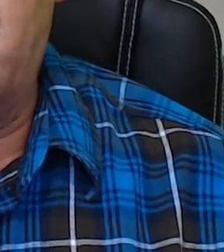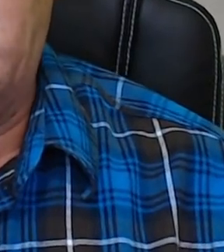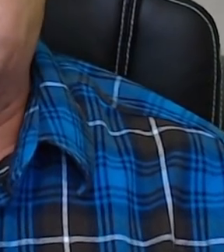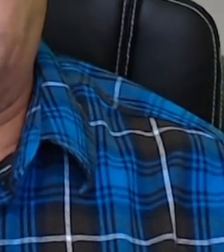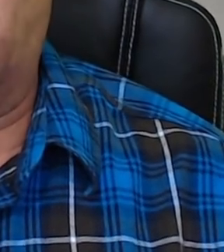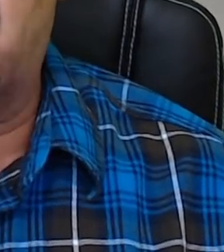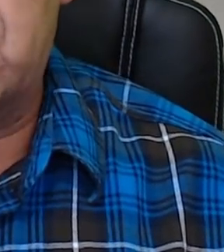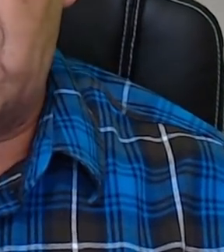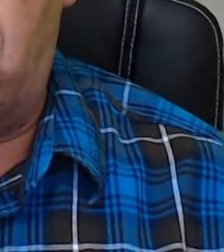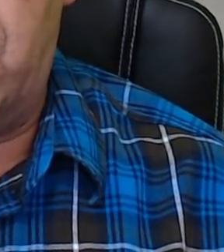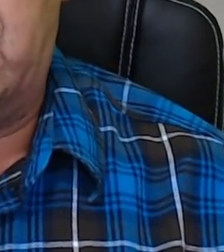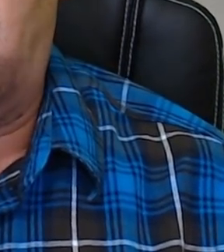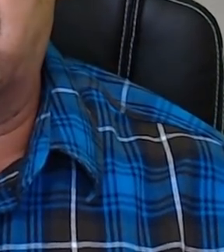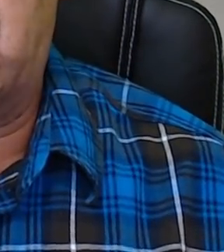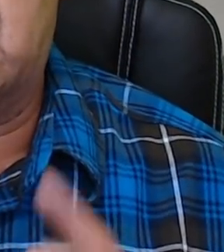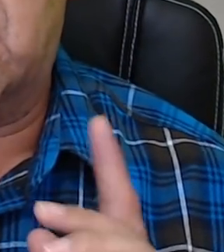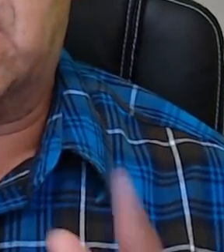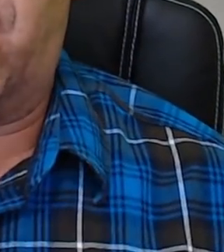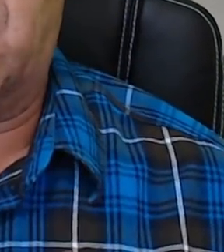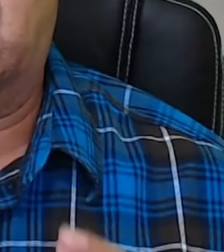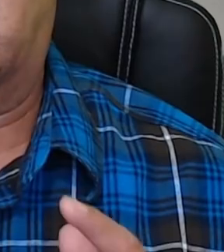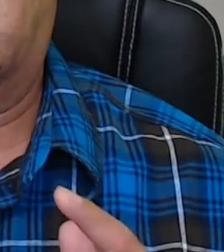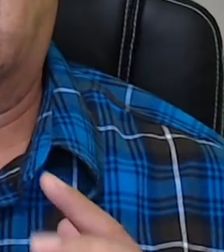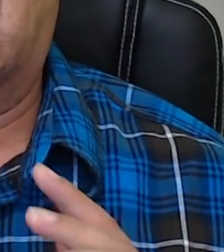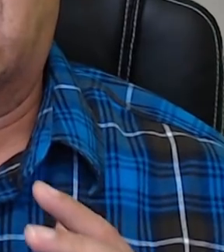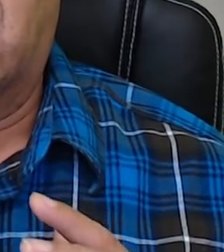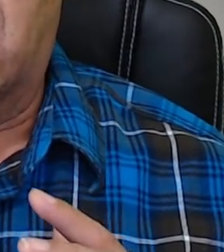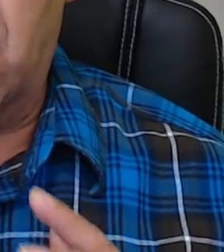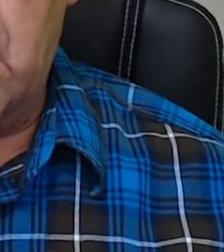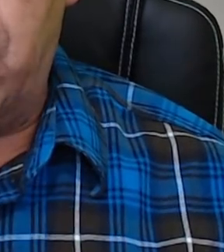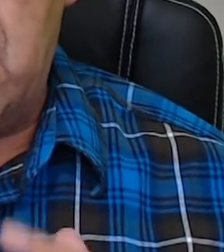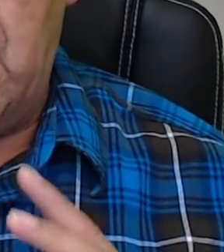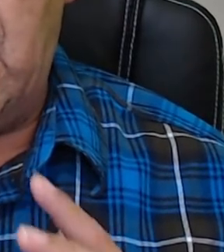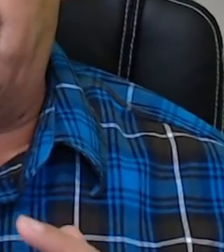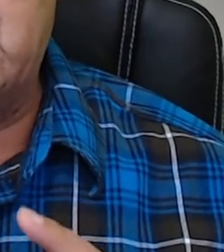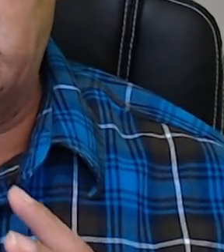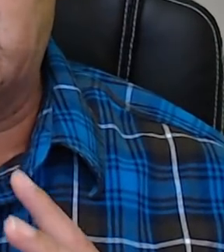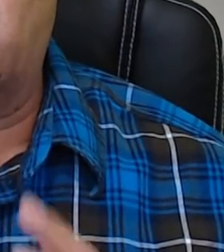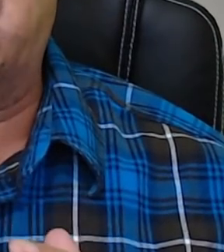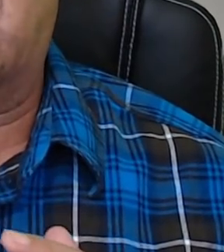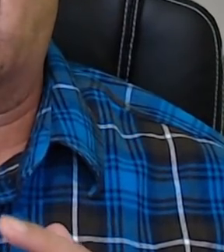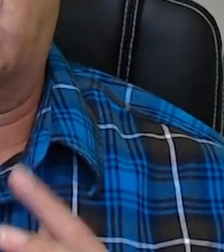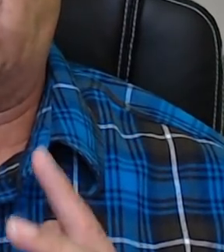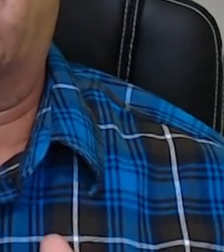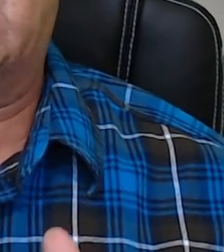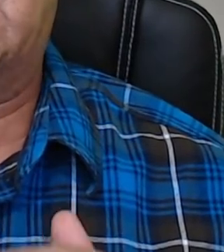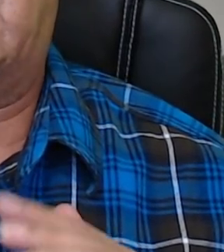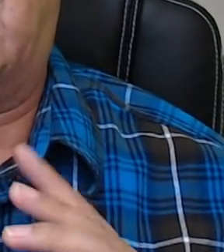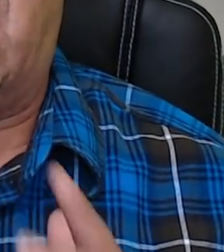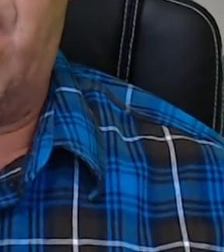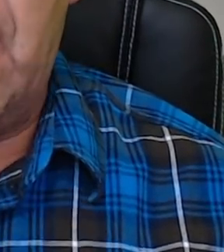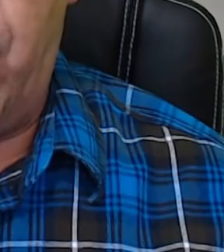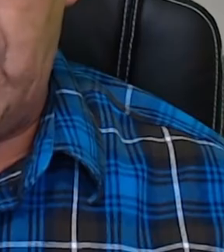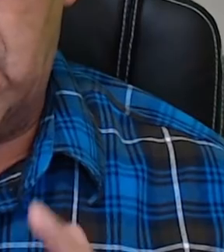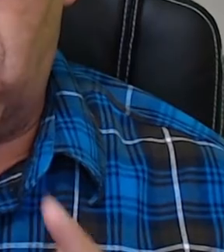Amigos y amigas, me da gusto estar nuevamente con ustedes en esta información. Hoy en la mañanera el presidente López Obrador le contesta